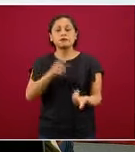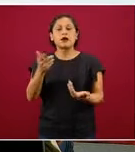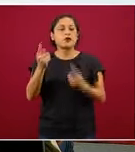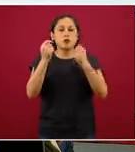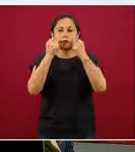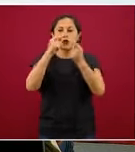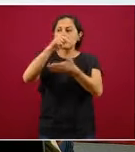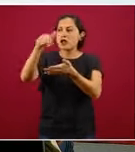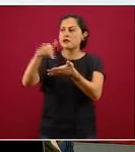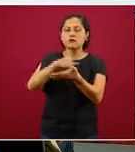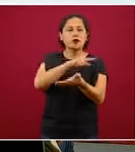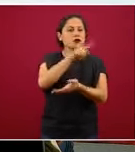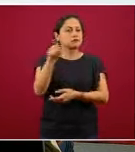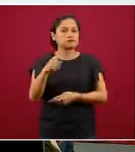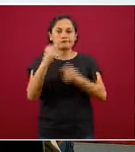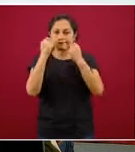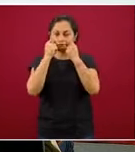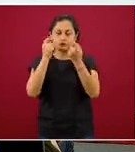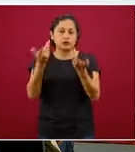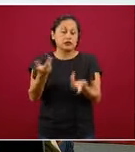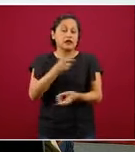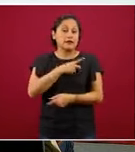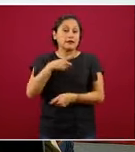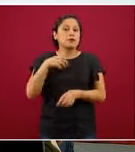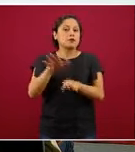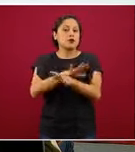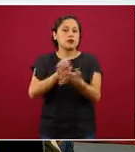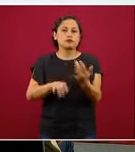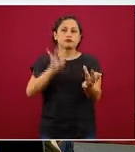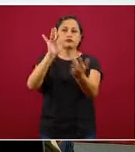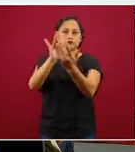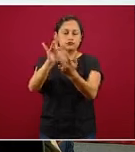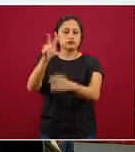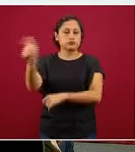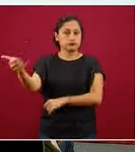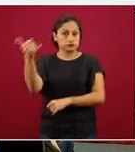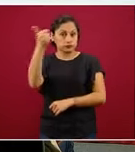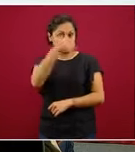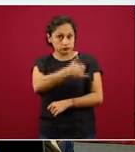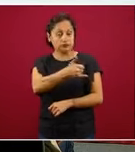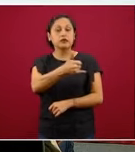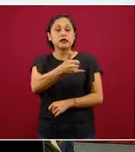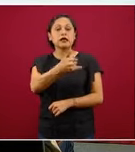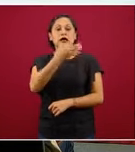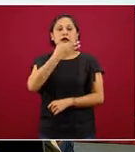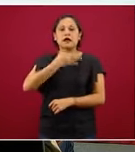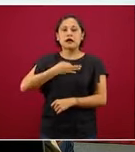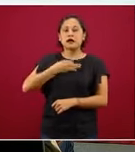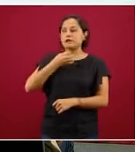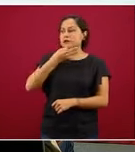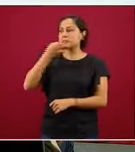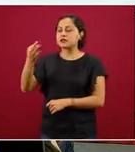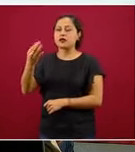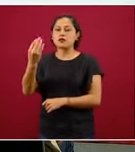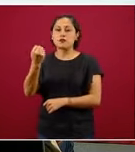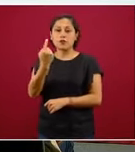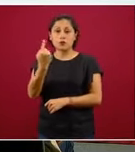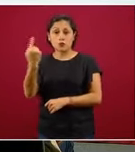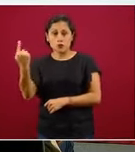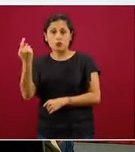ser bidireccional, es decir, desde que yo llamo y cuando yo despacho la ambulancia, el CRUM le tiene que avisar al 911, ya despaché la